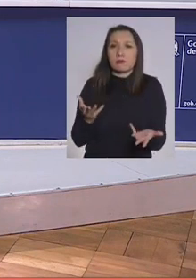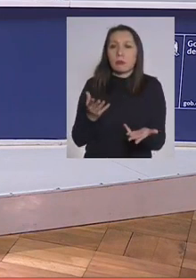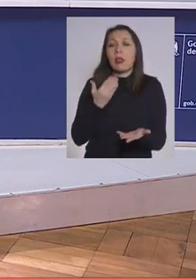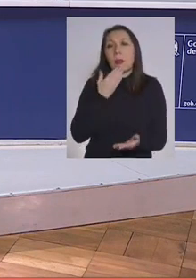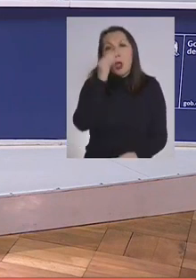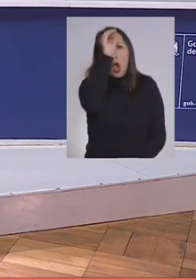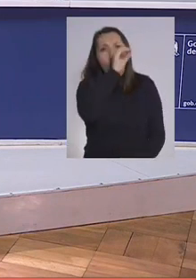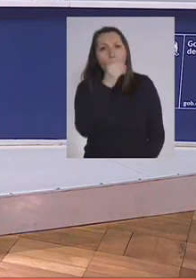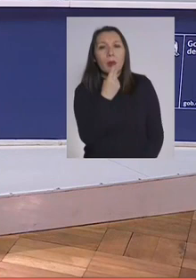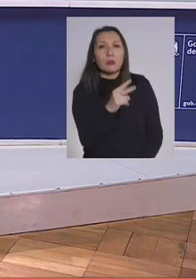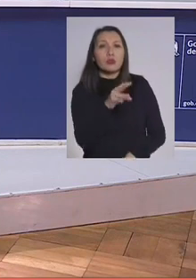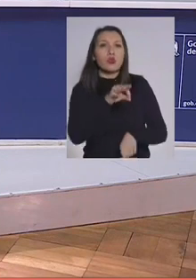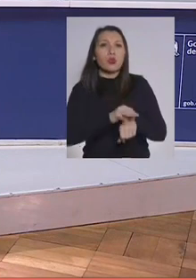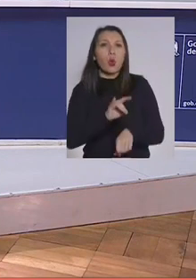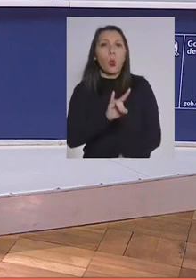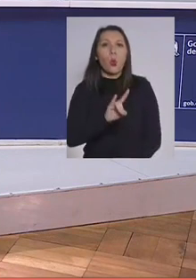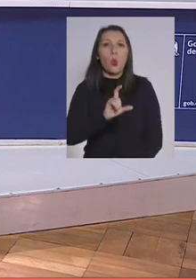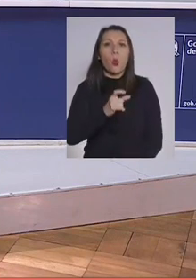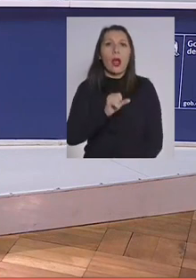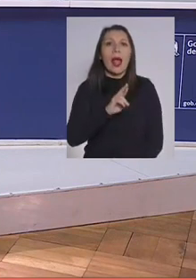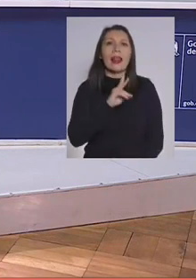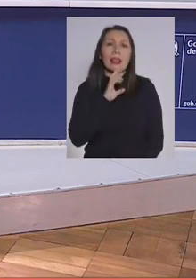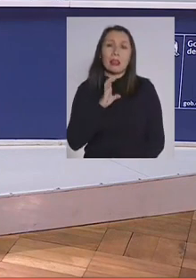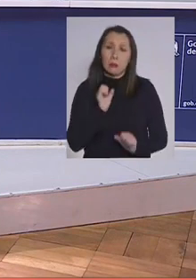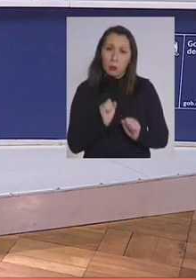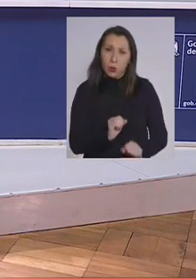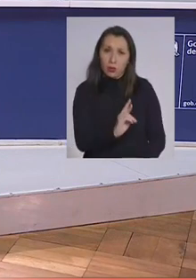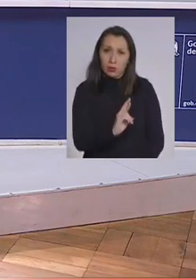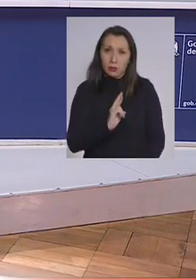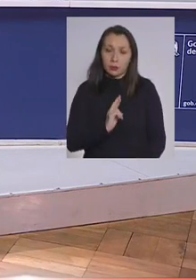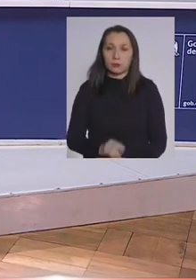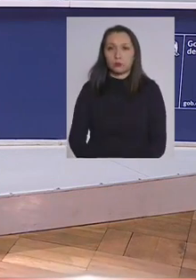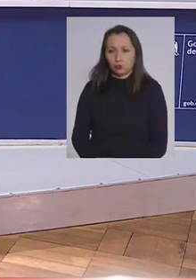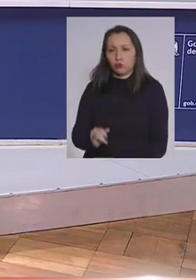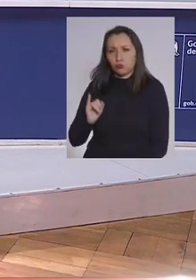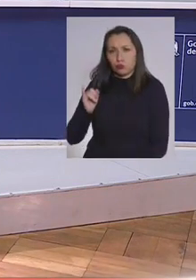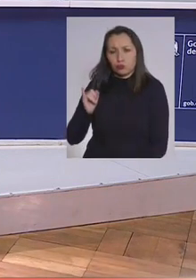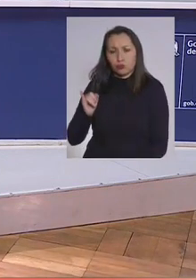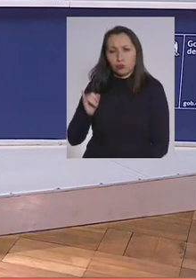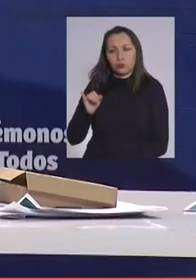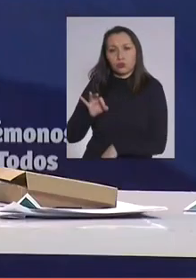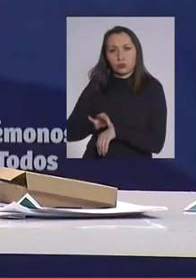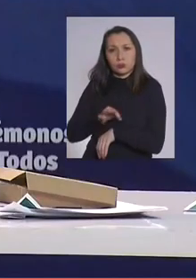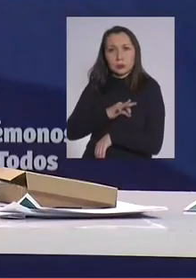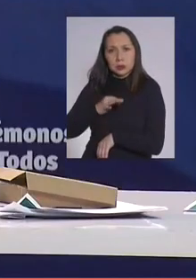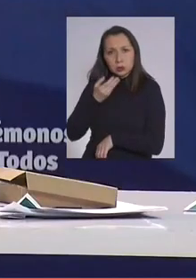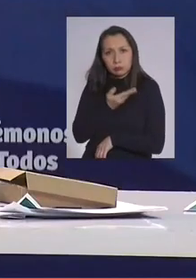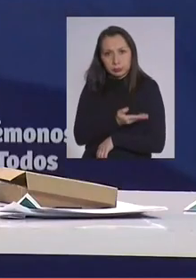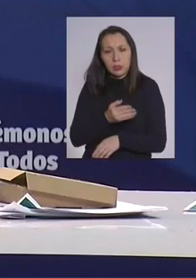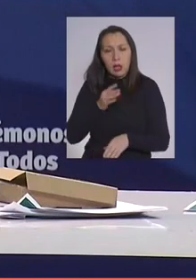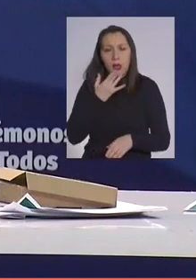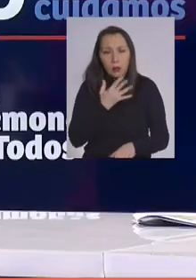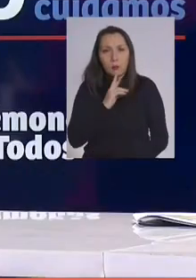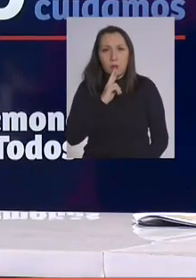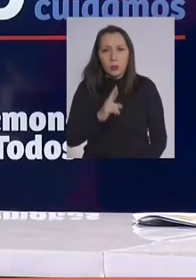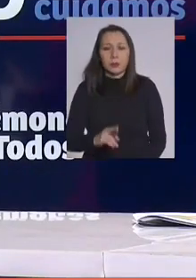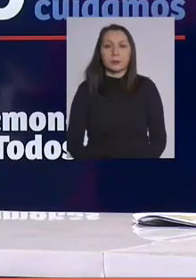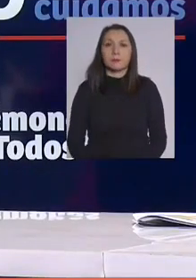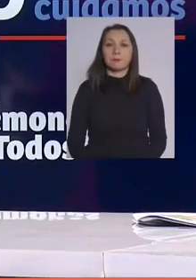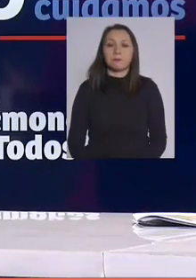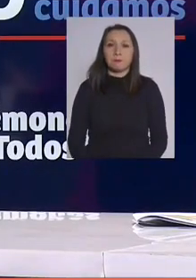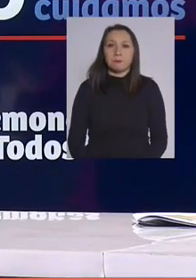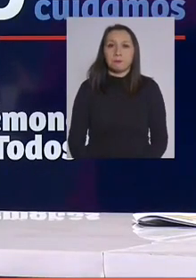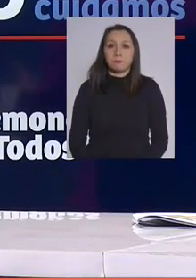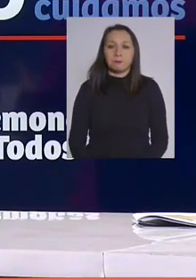del doctor ugarte si es posible por supuesto el de sebastián ugarte tiene la palabra si